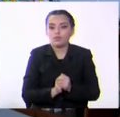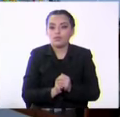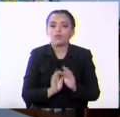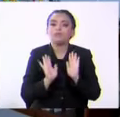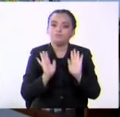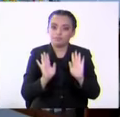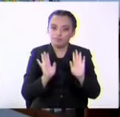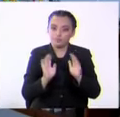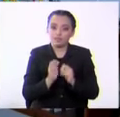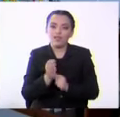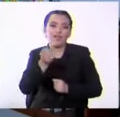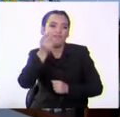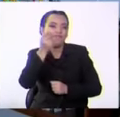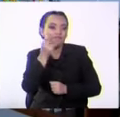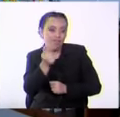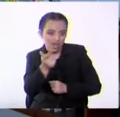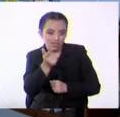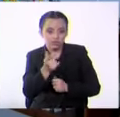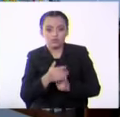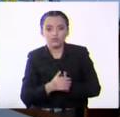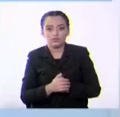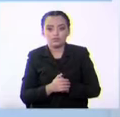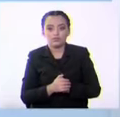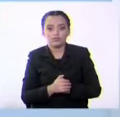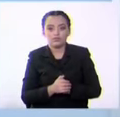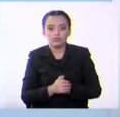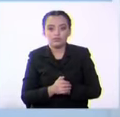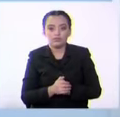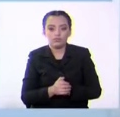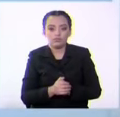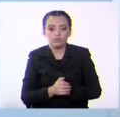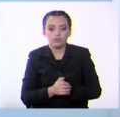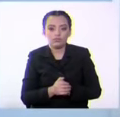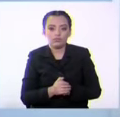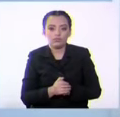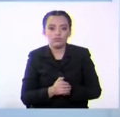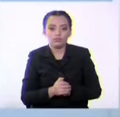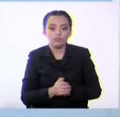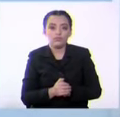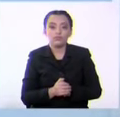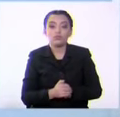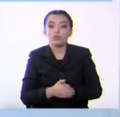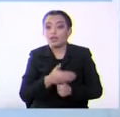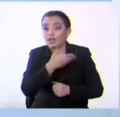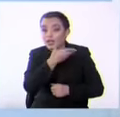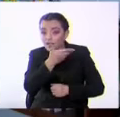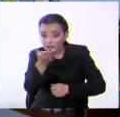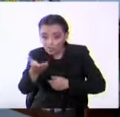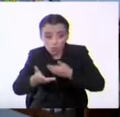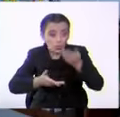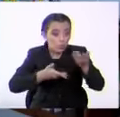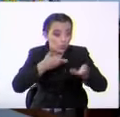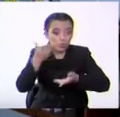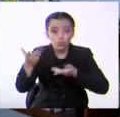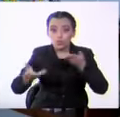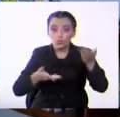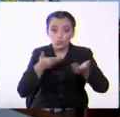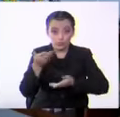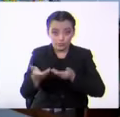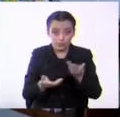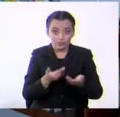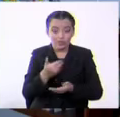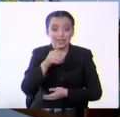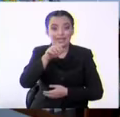a todas estas cosas le llamamos simplemente servicios ecosistémicos. ¿Y cómo lo definimos?